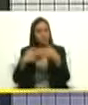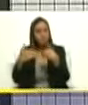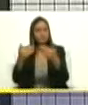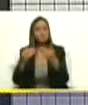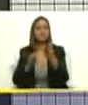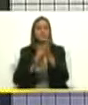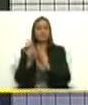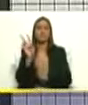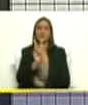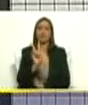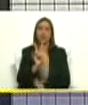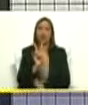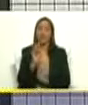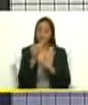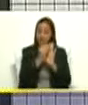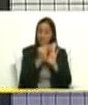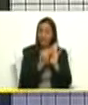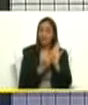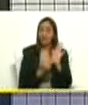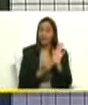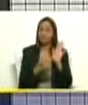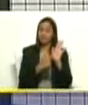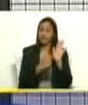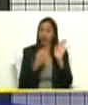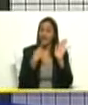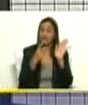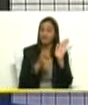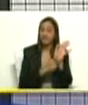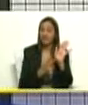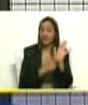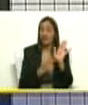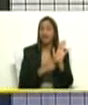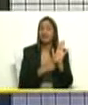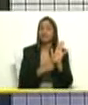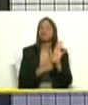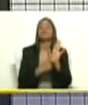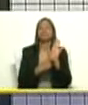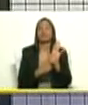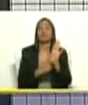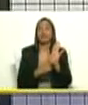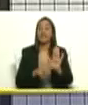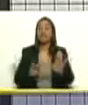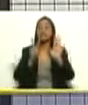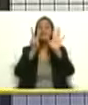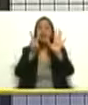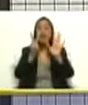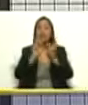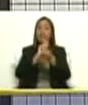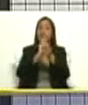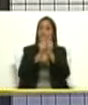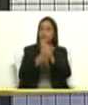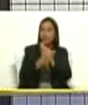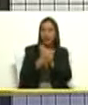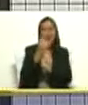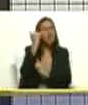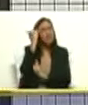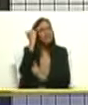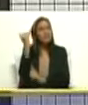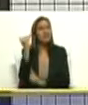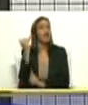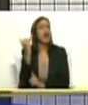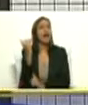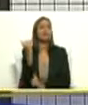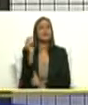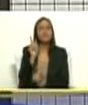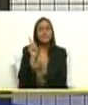la verdad de la 7t las siete transformaciones que construye el pueblo por